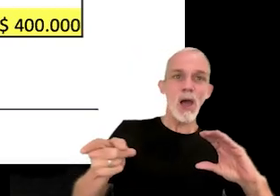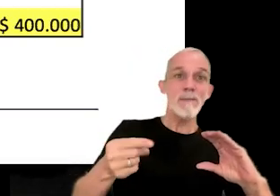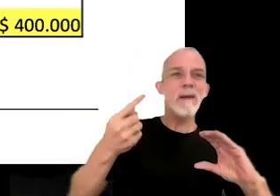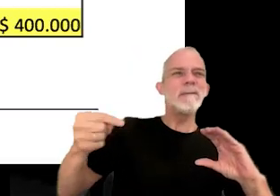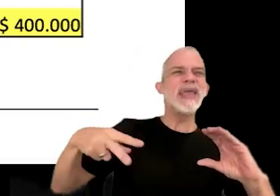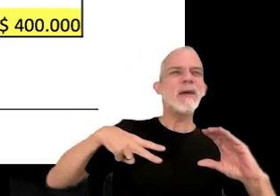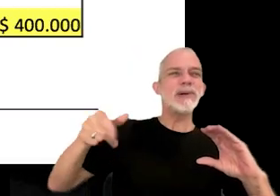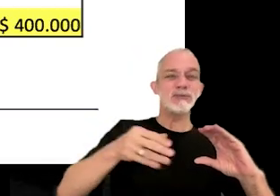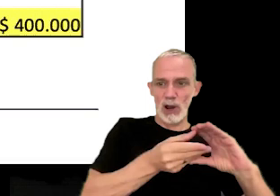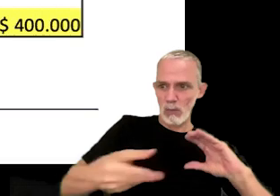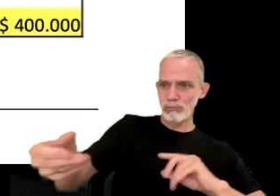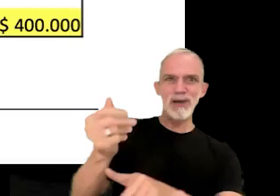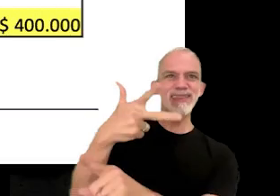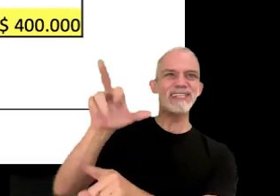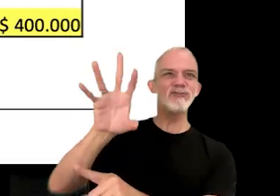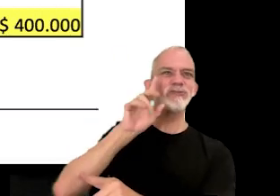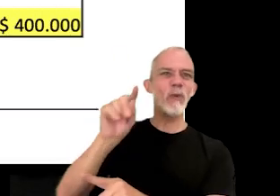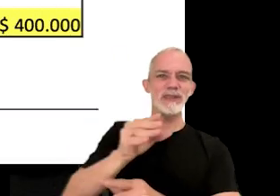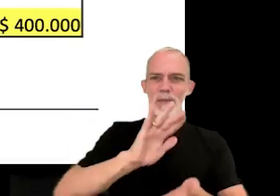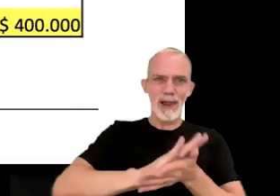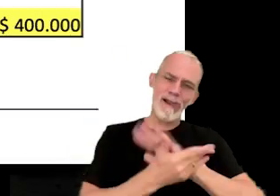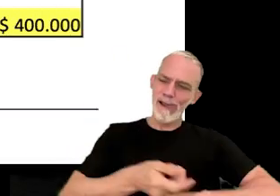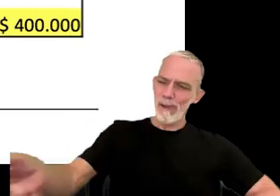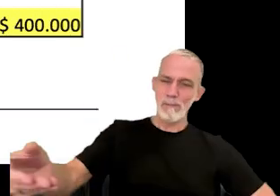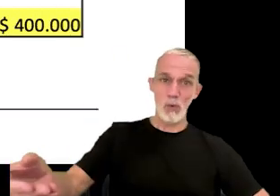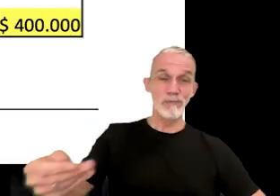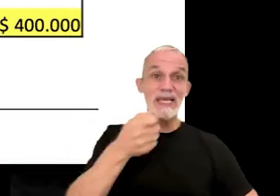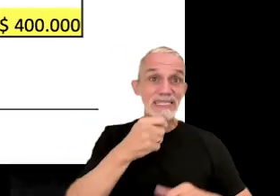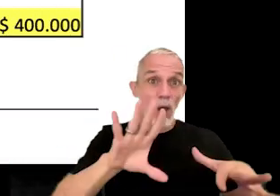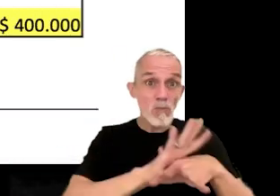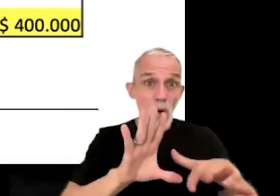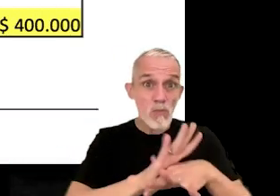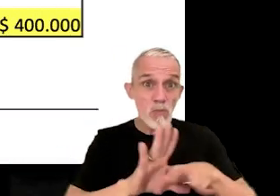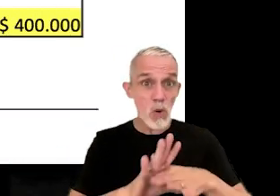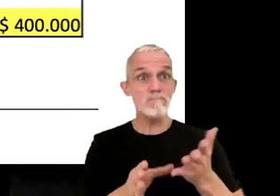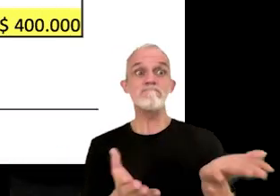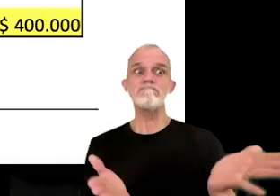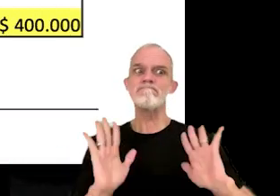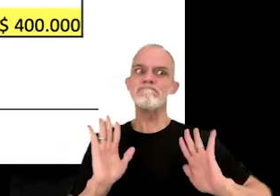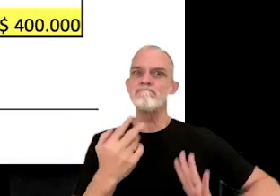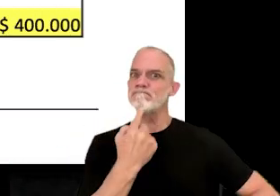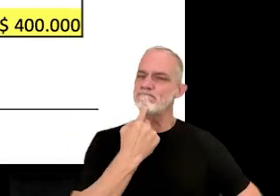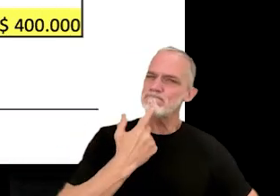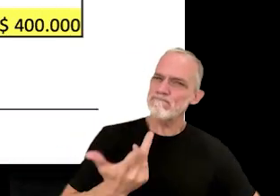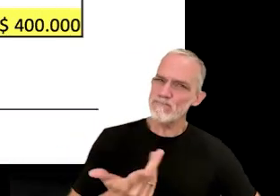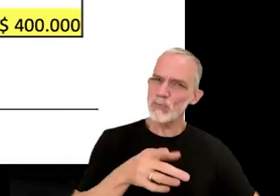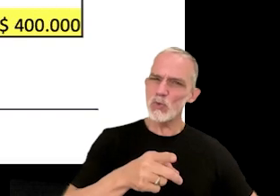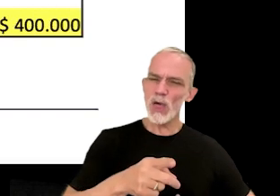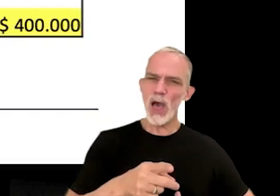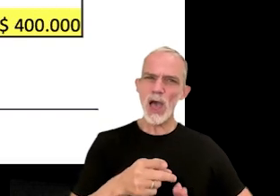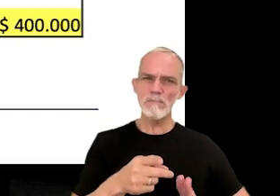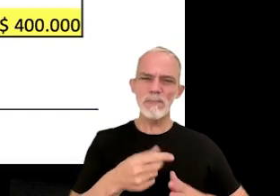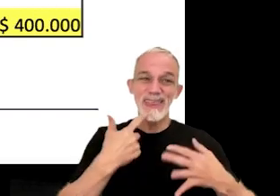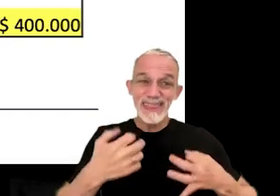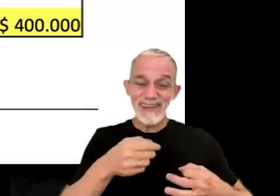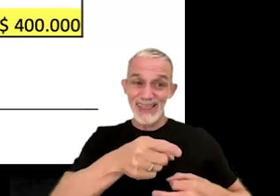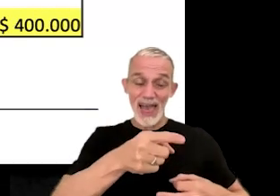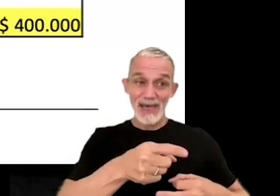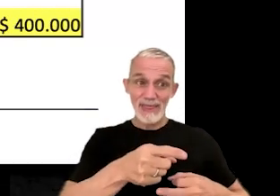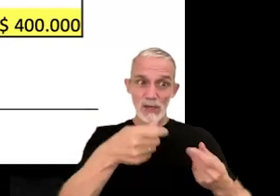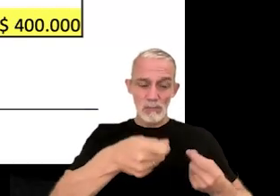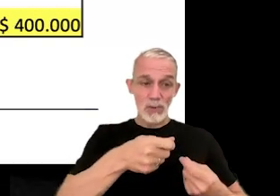personales 350.000 pesos. Si esto hubiese sido correcto y realmente hubiese pasado eh, este importe